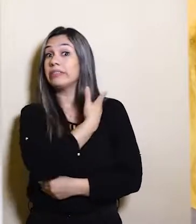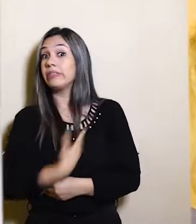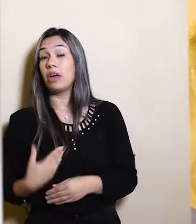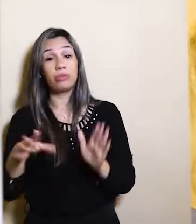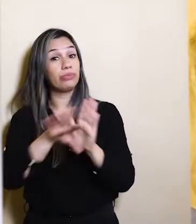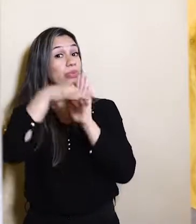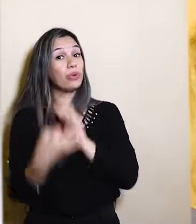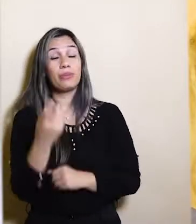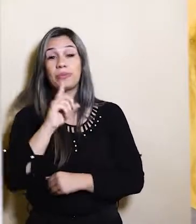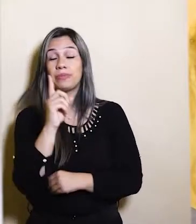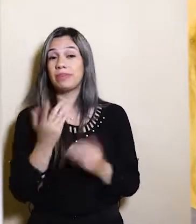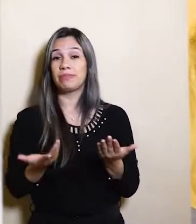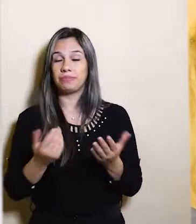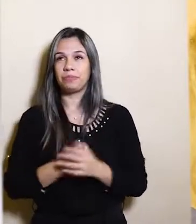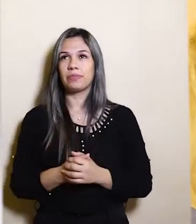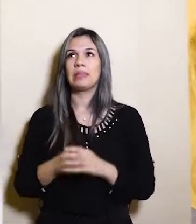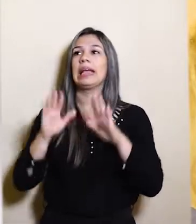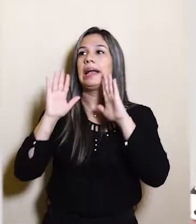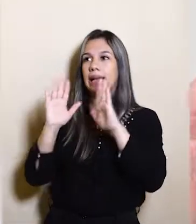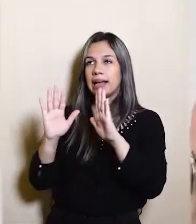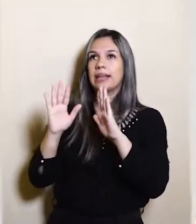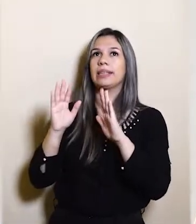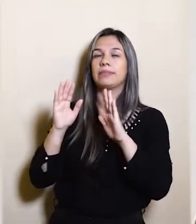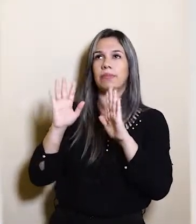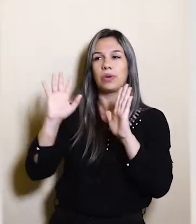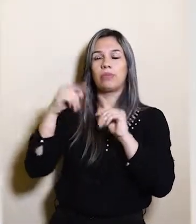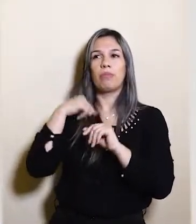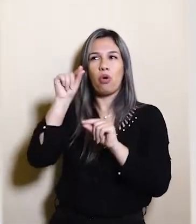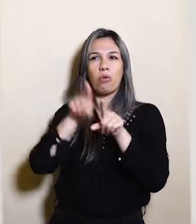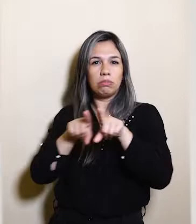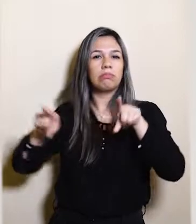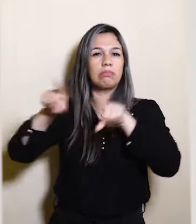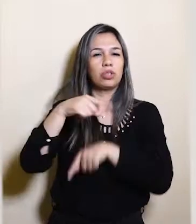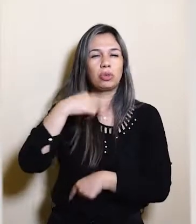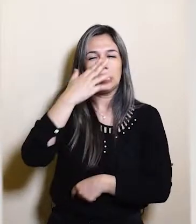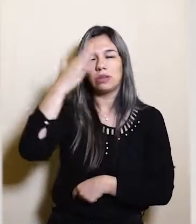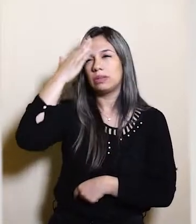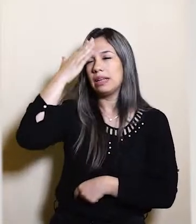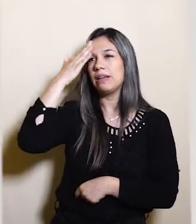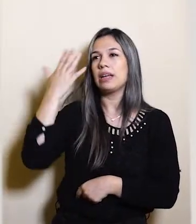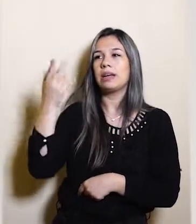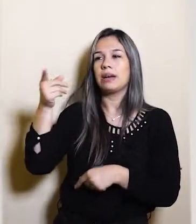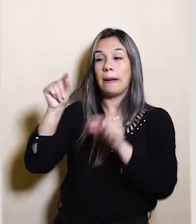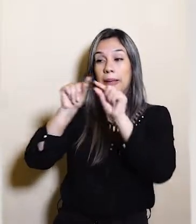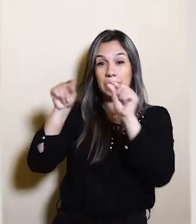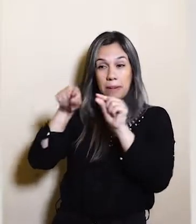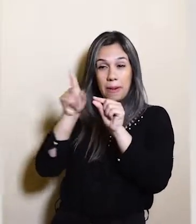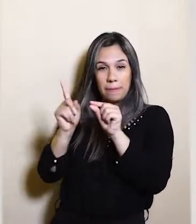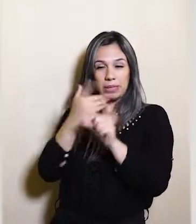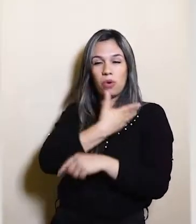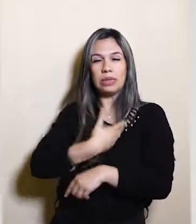obligación. El Estado, en ese sentido, Erika, adelantándonos un poquitito, porque también me gustaría después volver a la